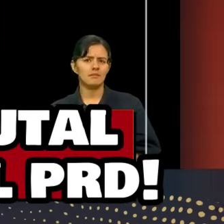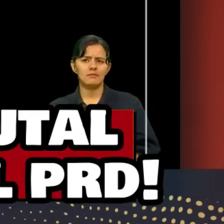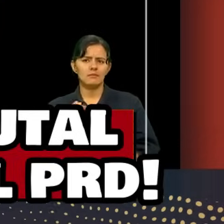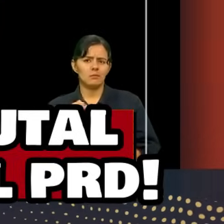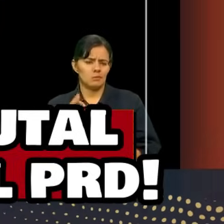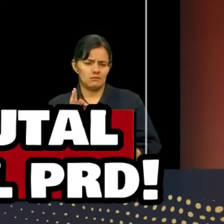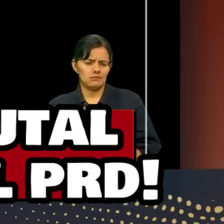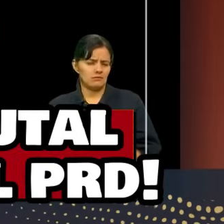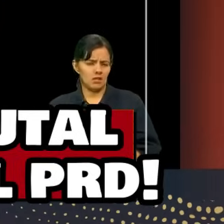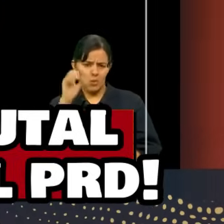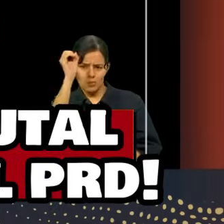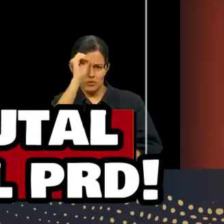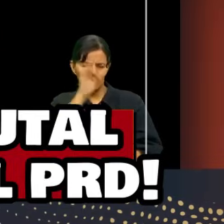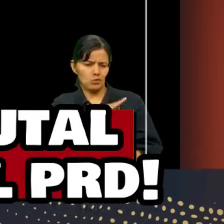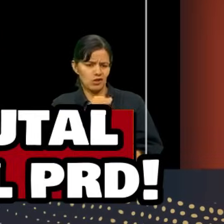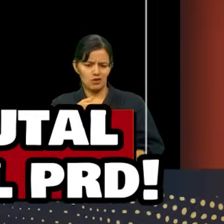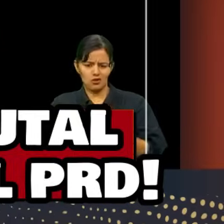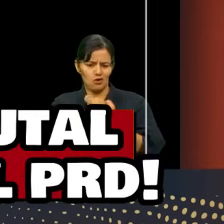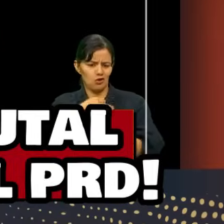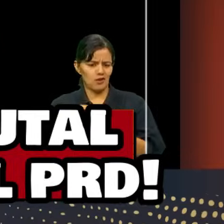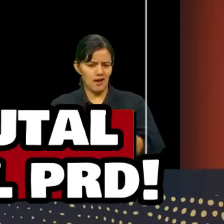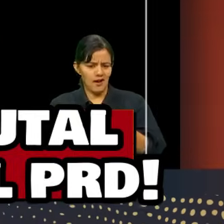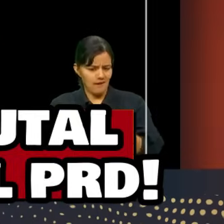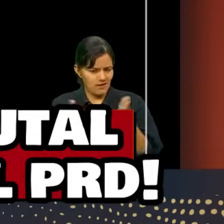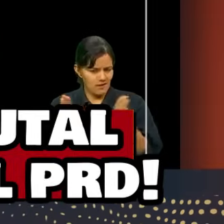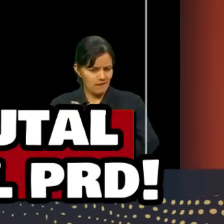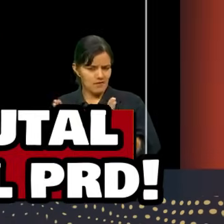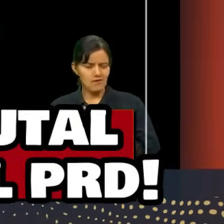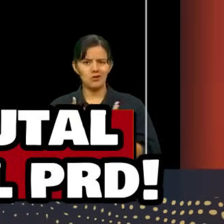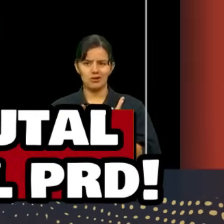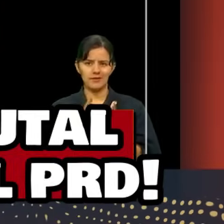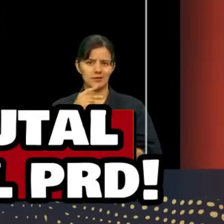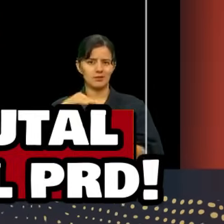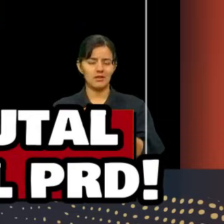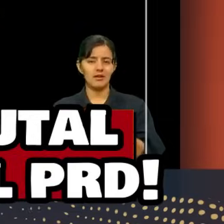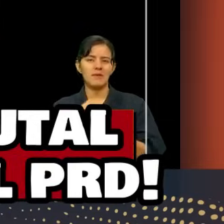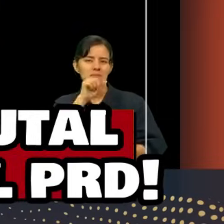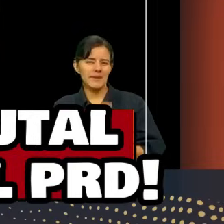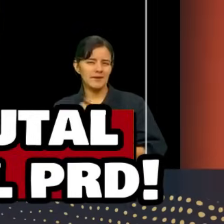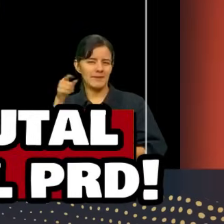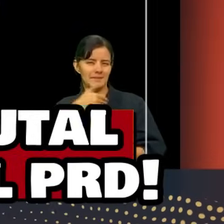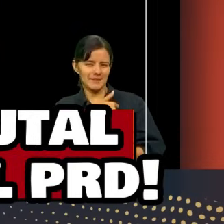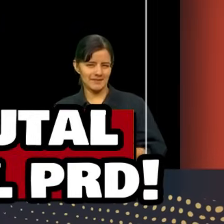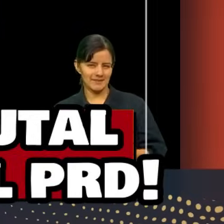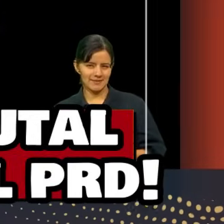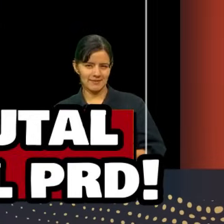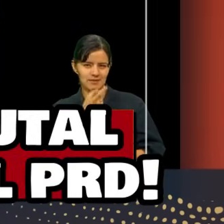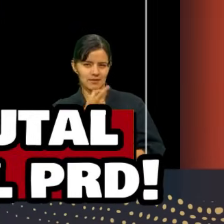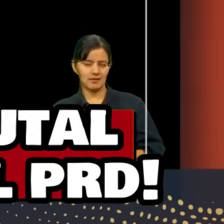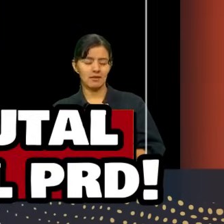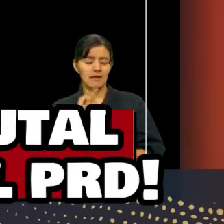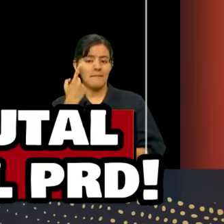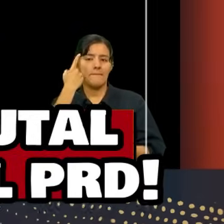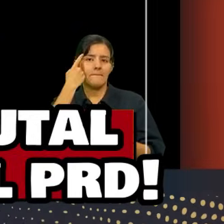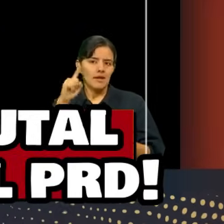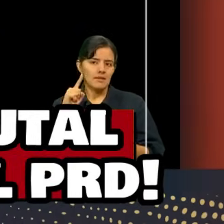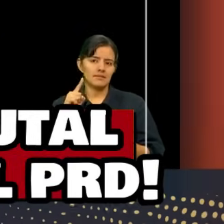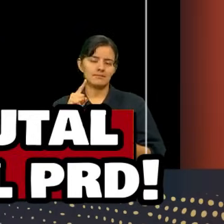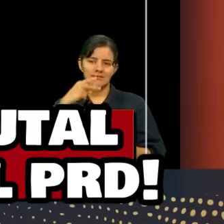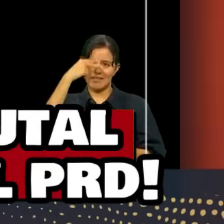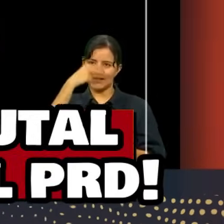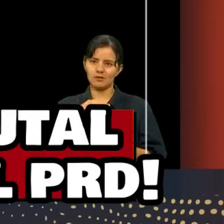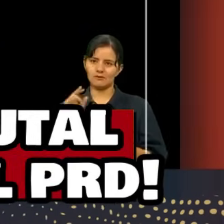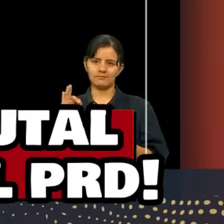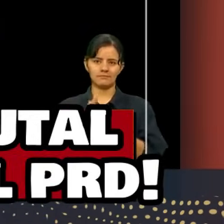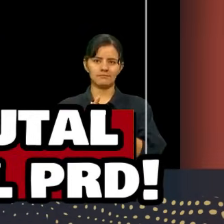todos los paquetes. El presidente de la República, Andrés Manuel López Obrador, ha dicho exactamente lo mismo, que para bien de la República